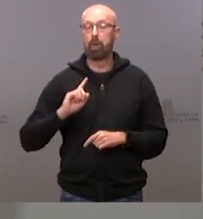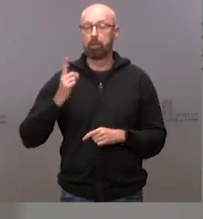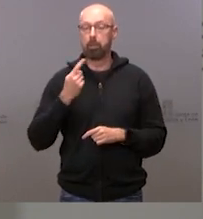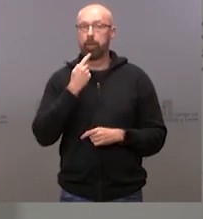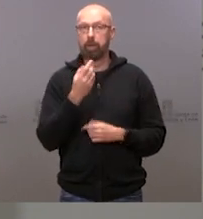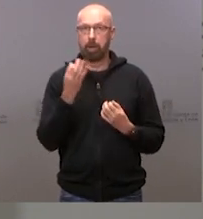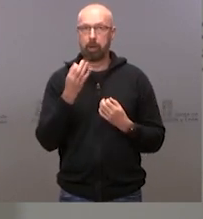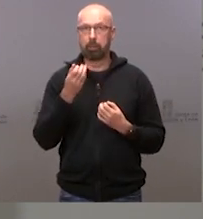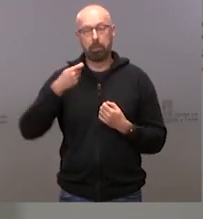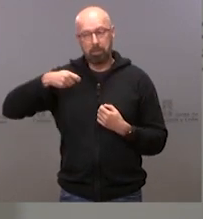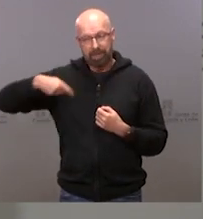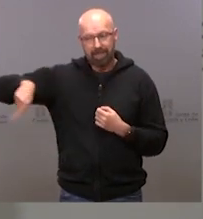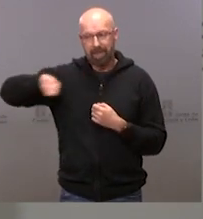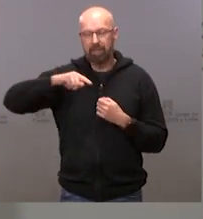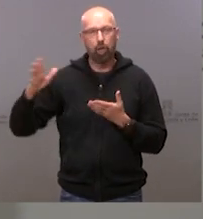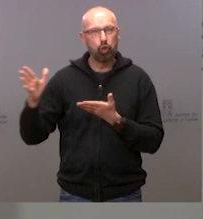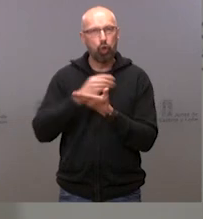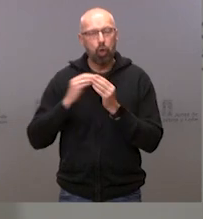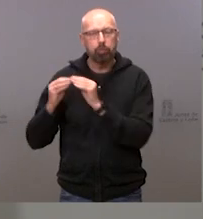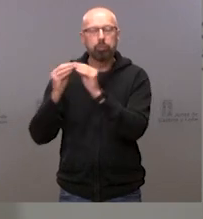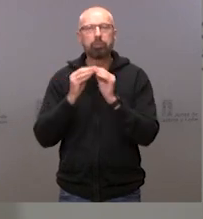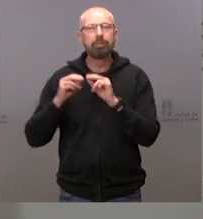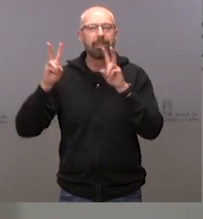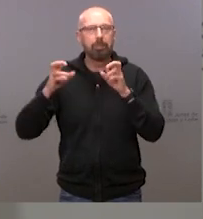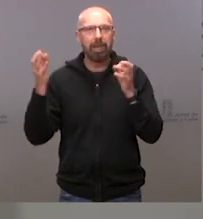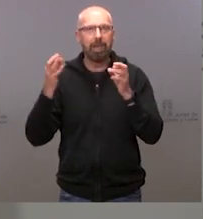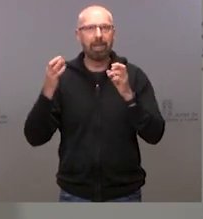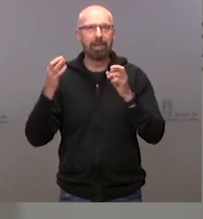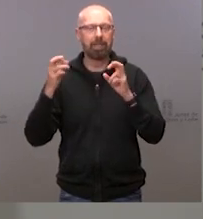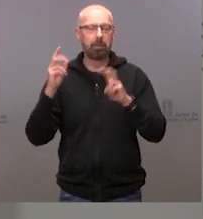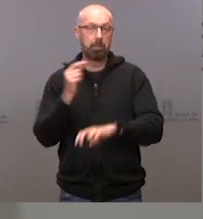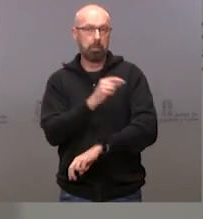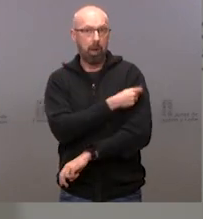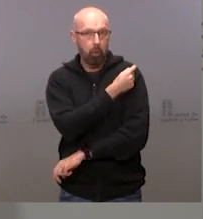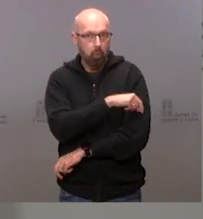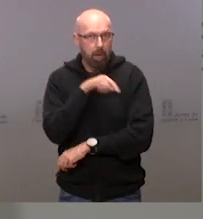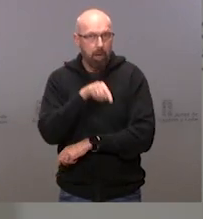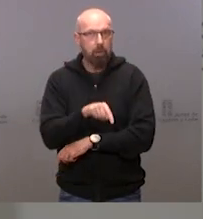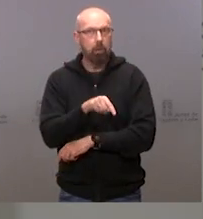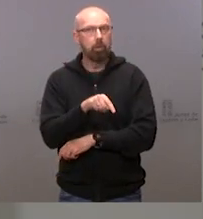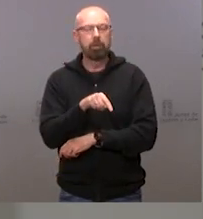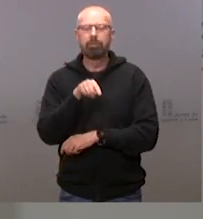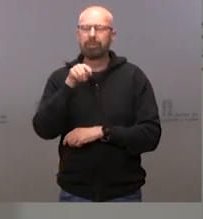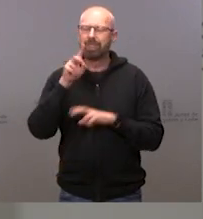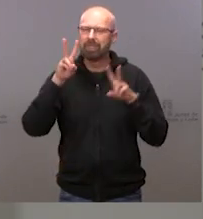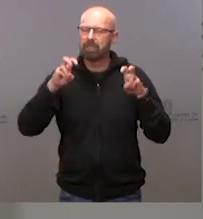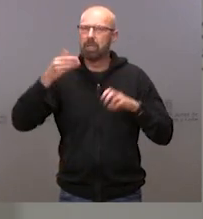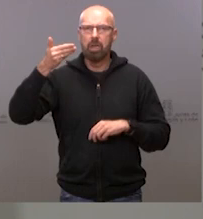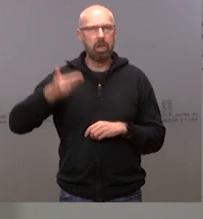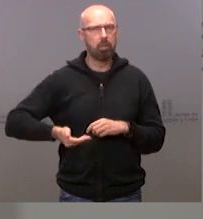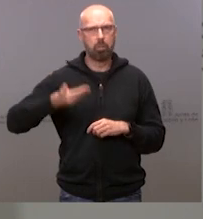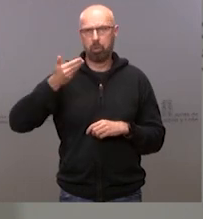presidentas hemos coincidido en que la vacunación la vacunación es un elemento crucial